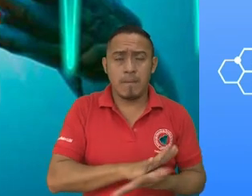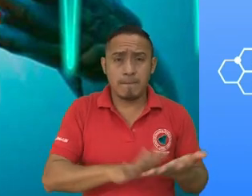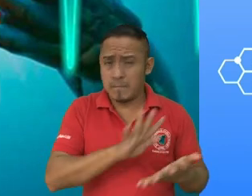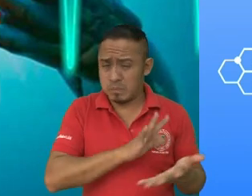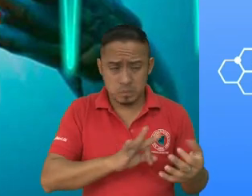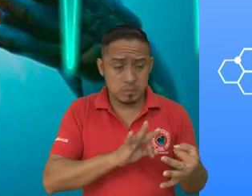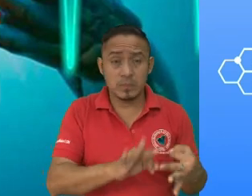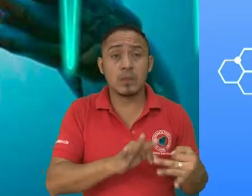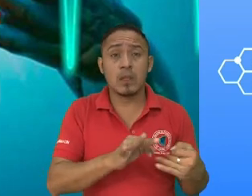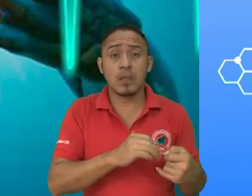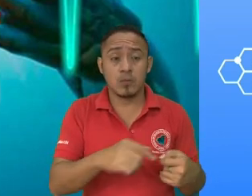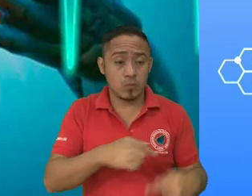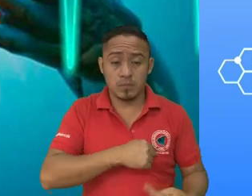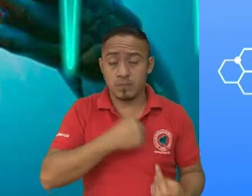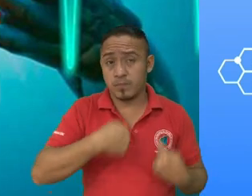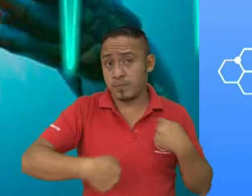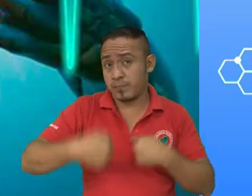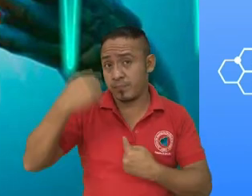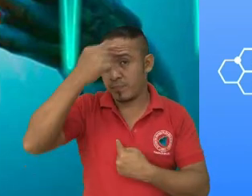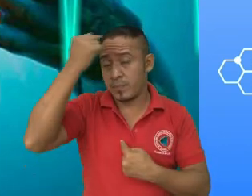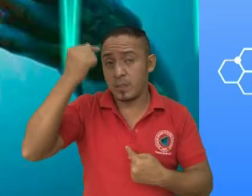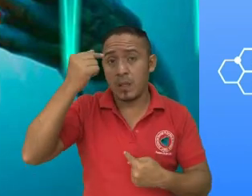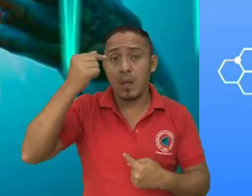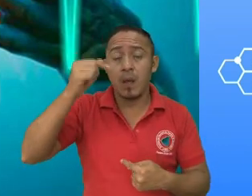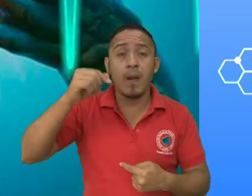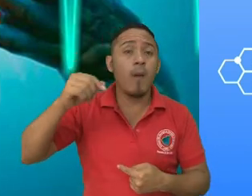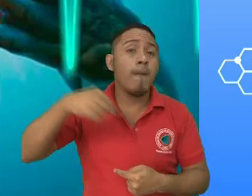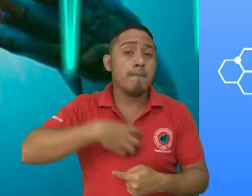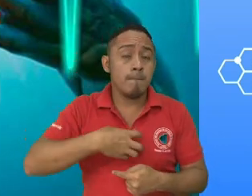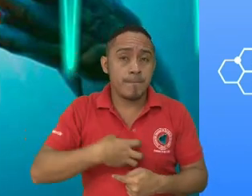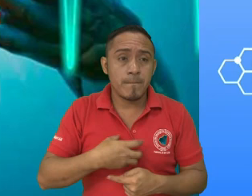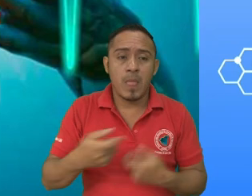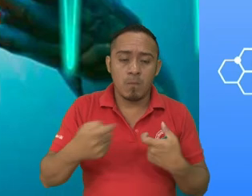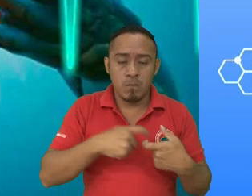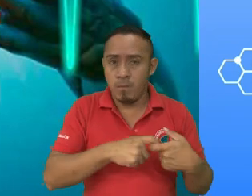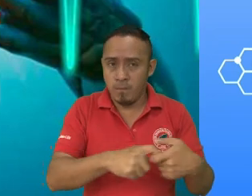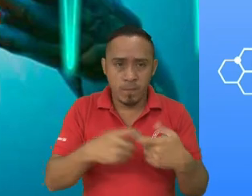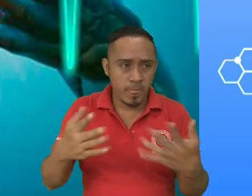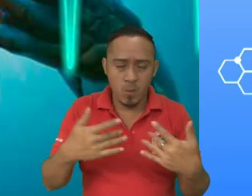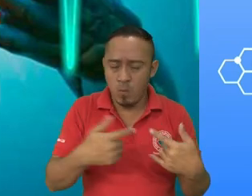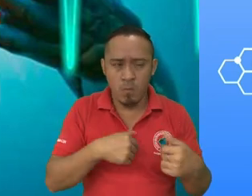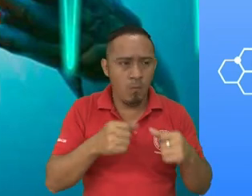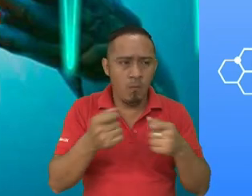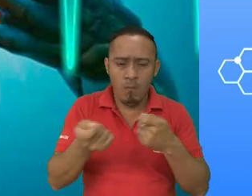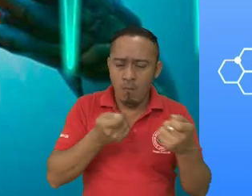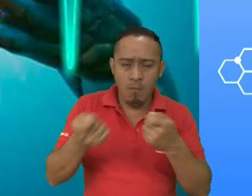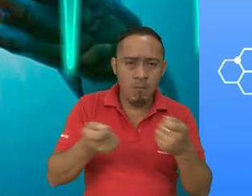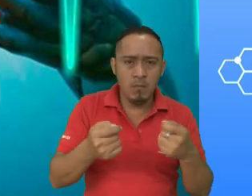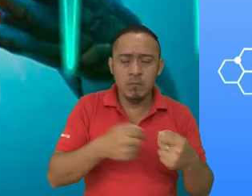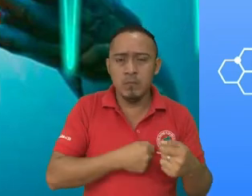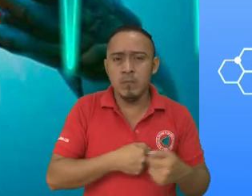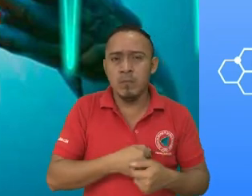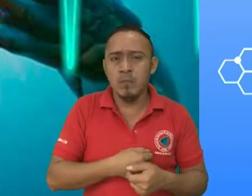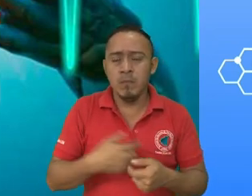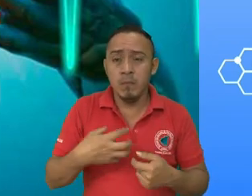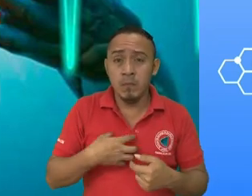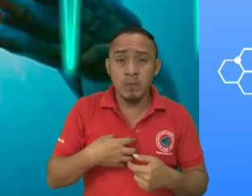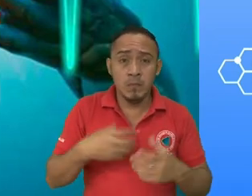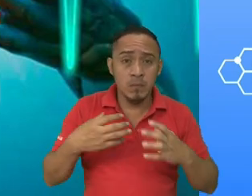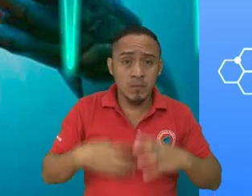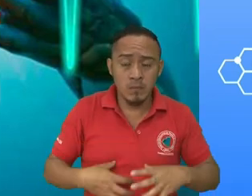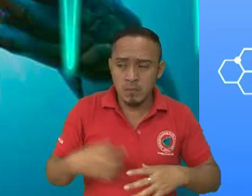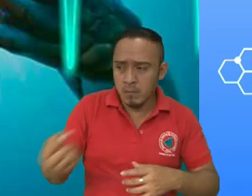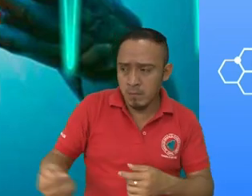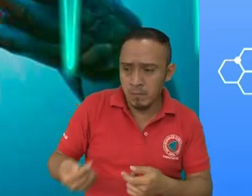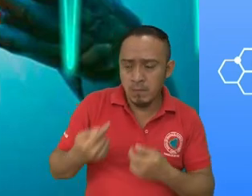cantidad suficiente a todito el cuerpo. Entonces, al no tener esta coordinación, el cuerpo no recibe los nutrientes suficientes